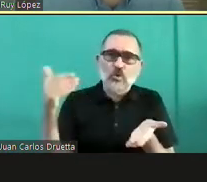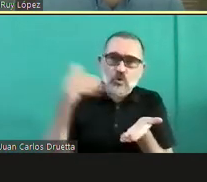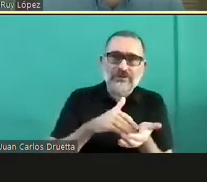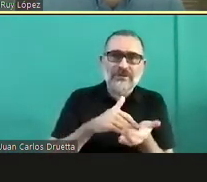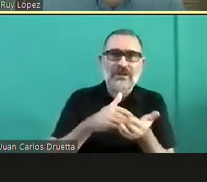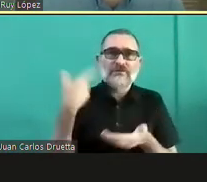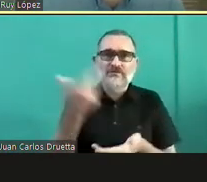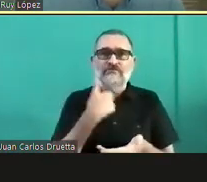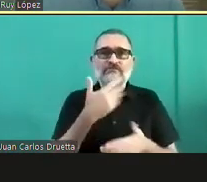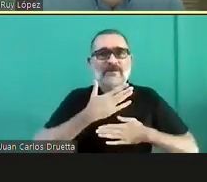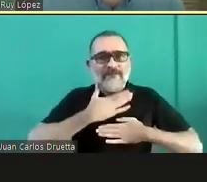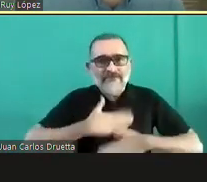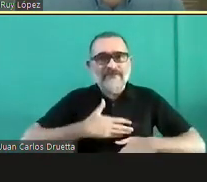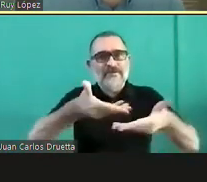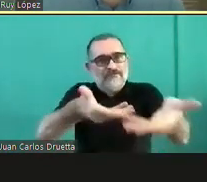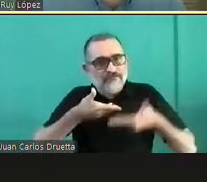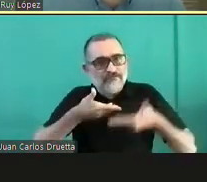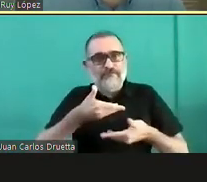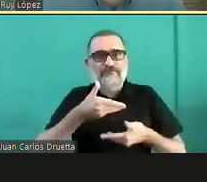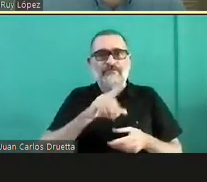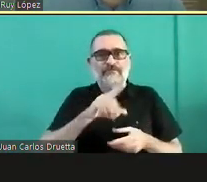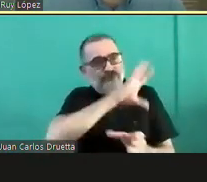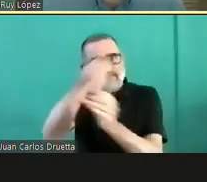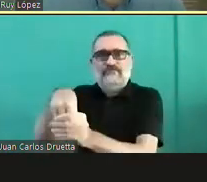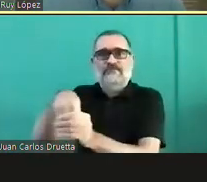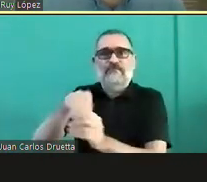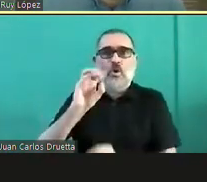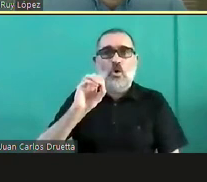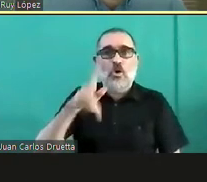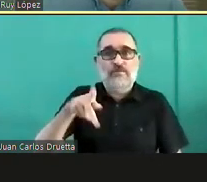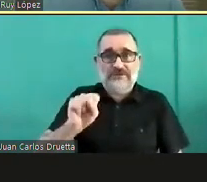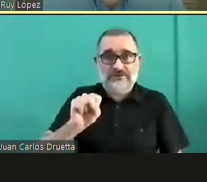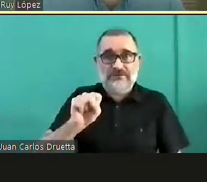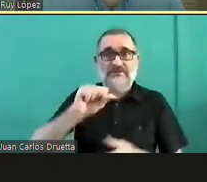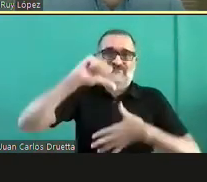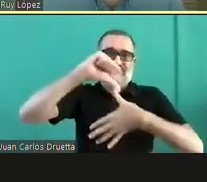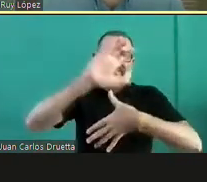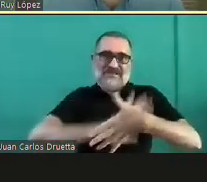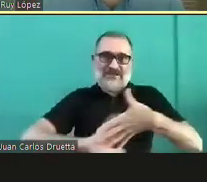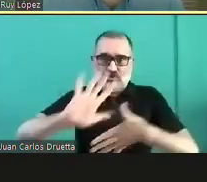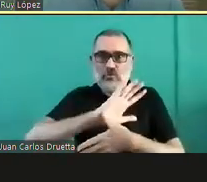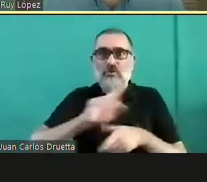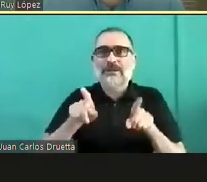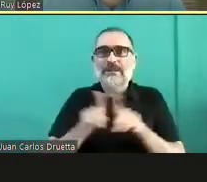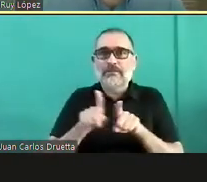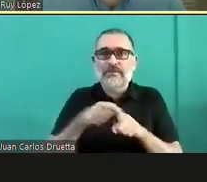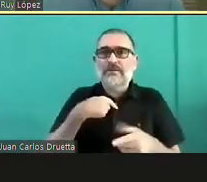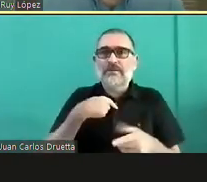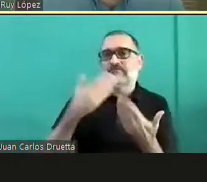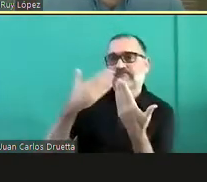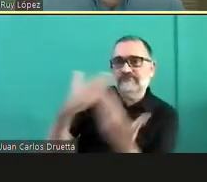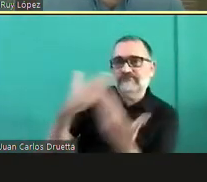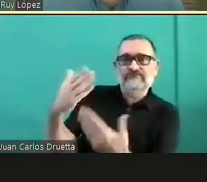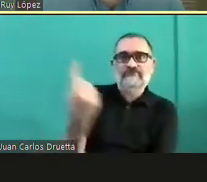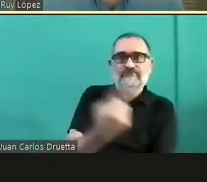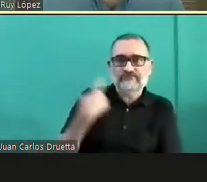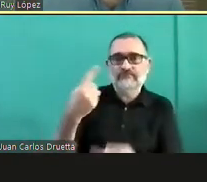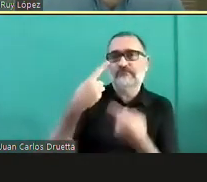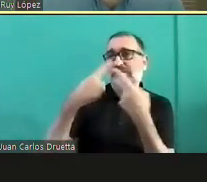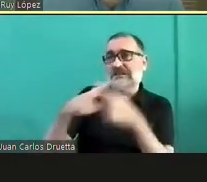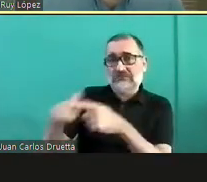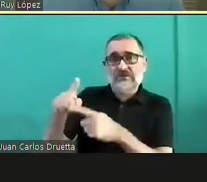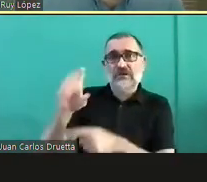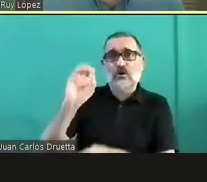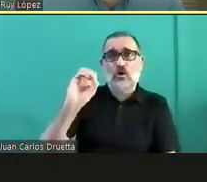tendrá de sistemas alimentarios en septiembre y alrededor de esta cumbre hemos impulsado la participación de múltiples sectores